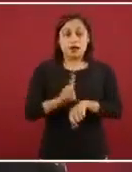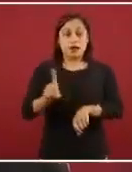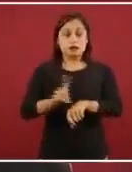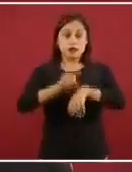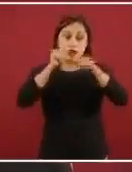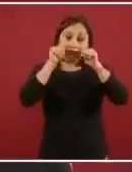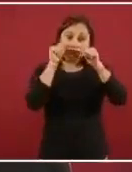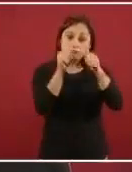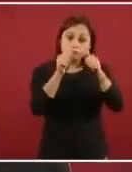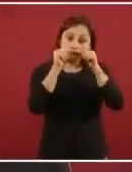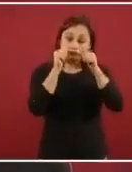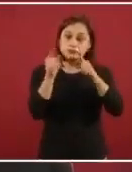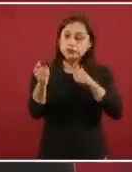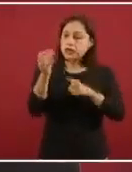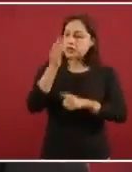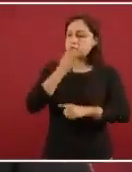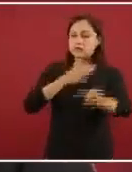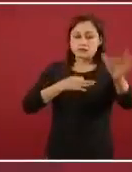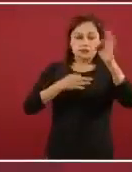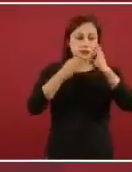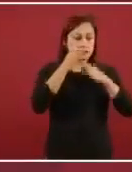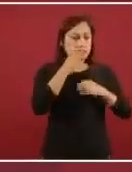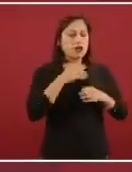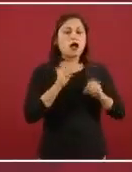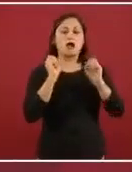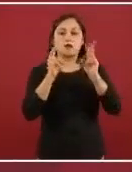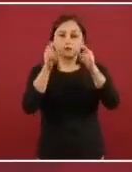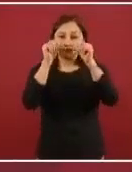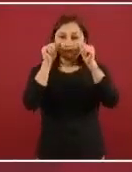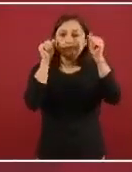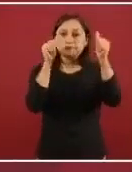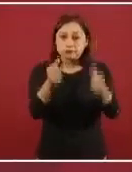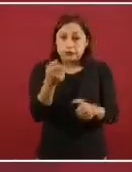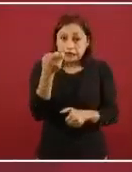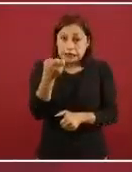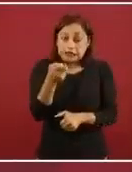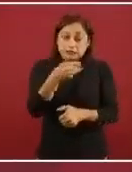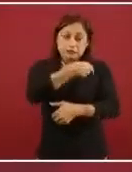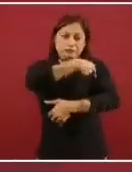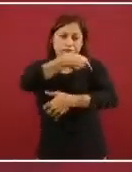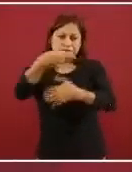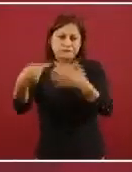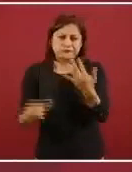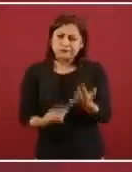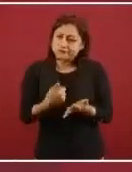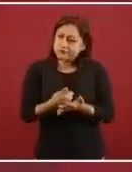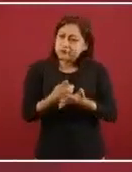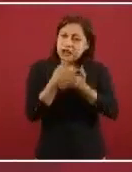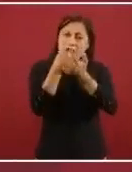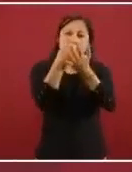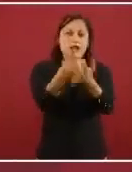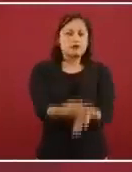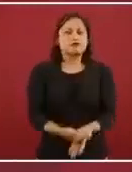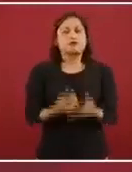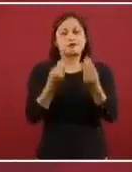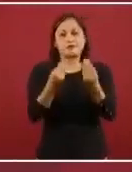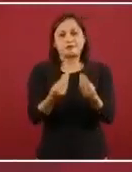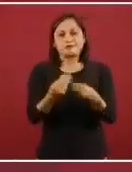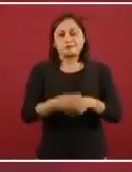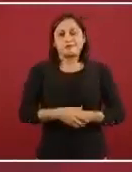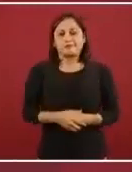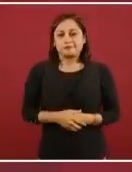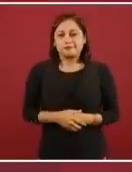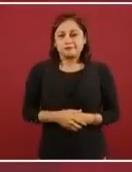asunto. Entonces, ¿qué es lo que estamos